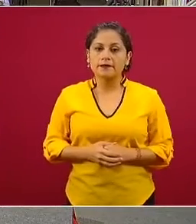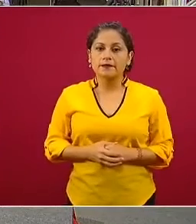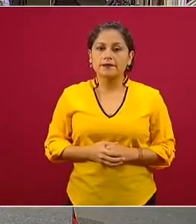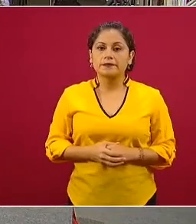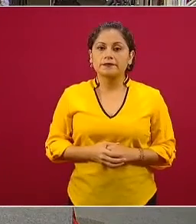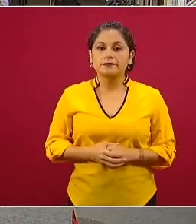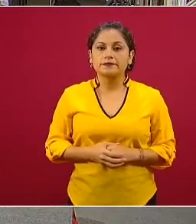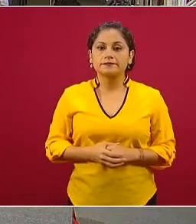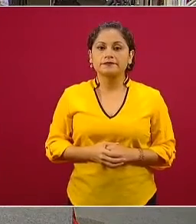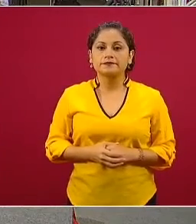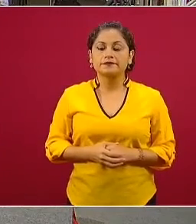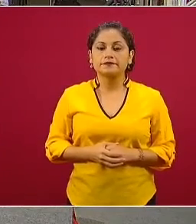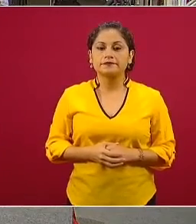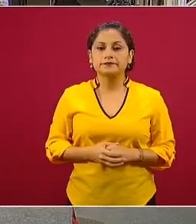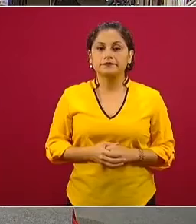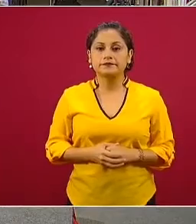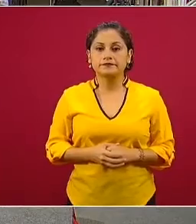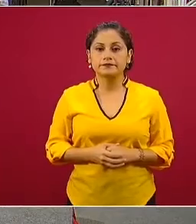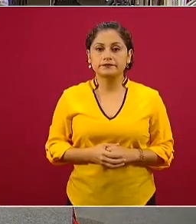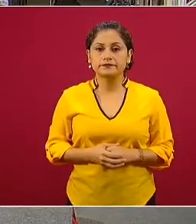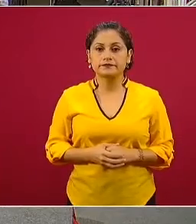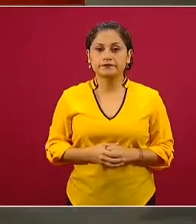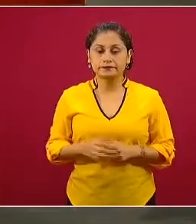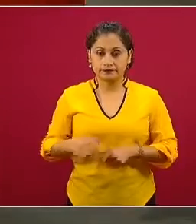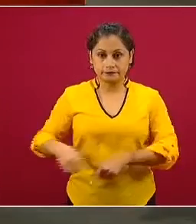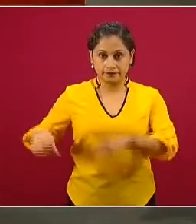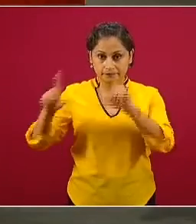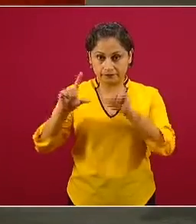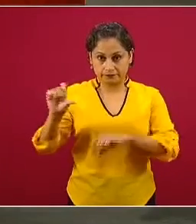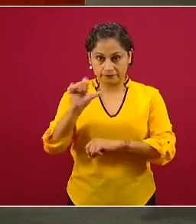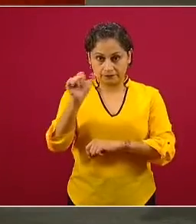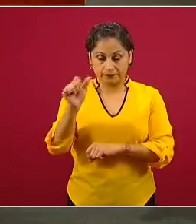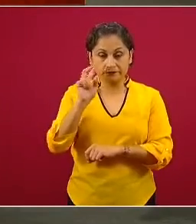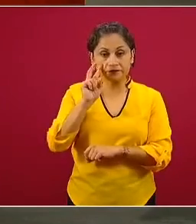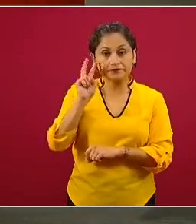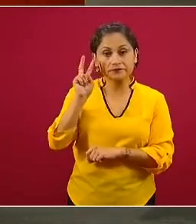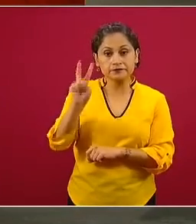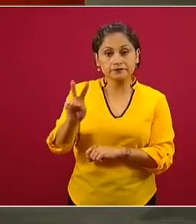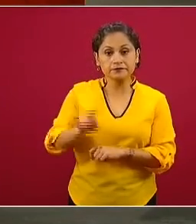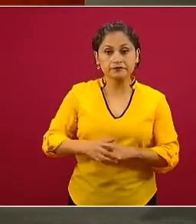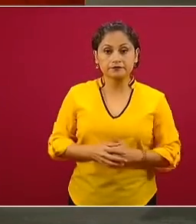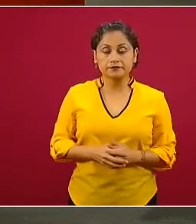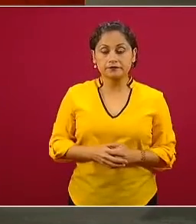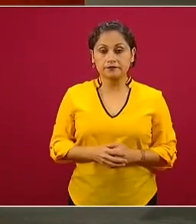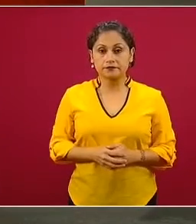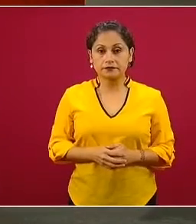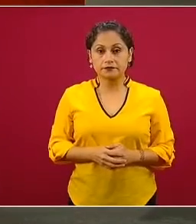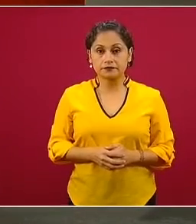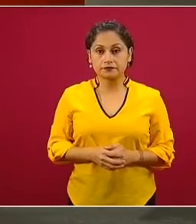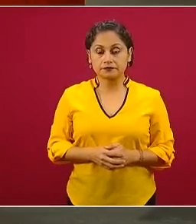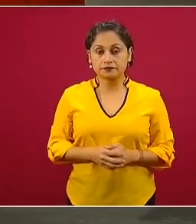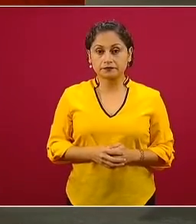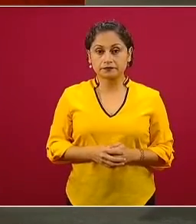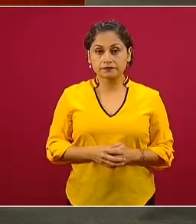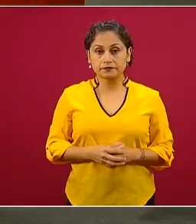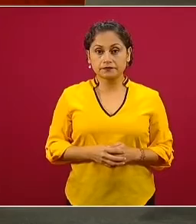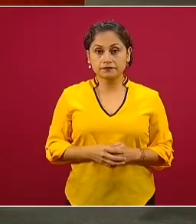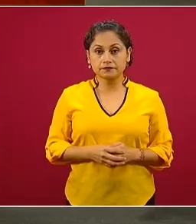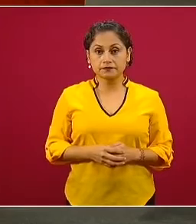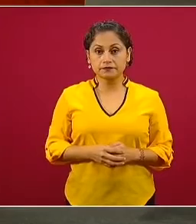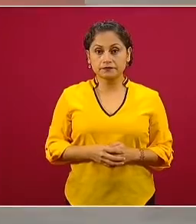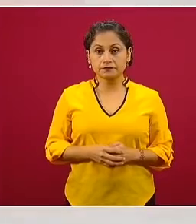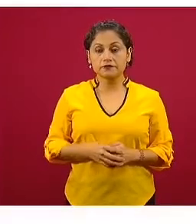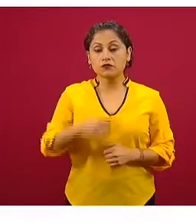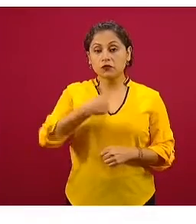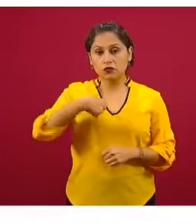diapositiva vemos un poco el comparativo de lo que estamos realizando nosotros como modelo